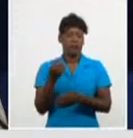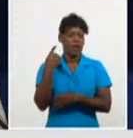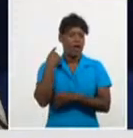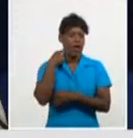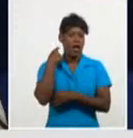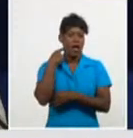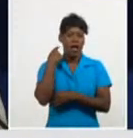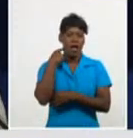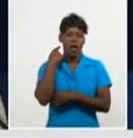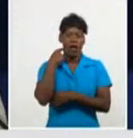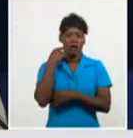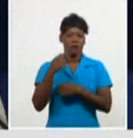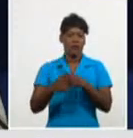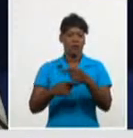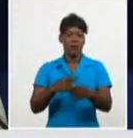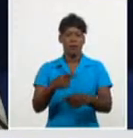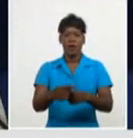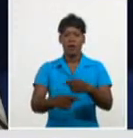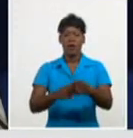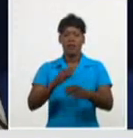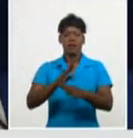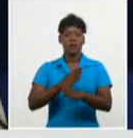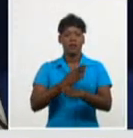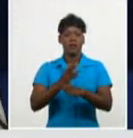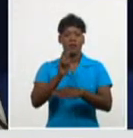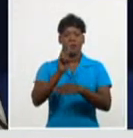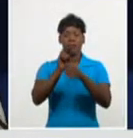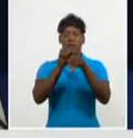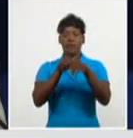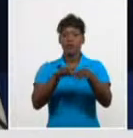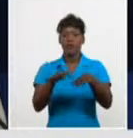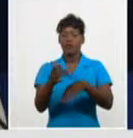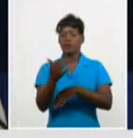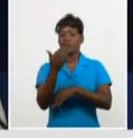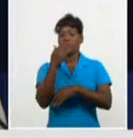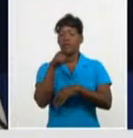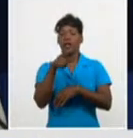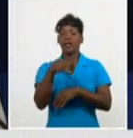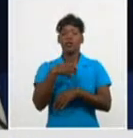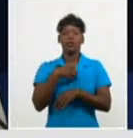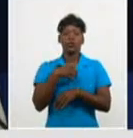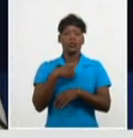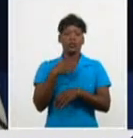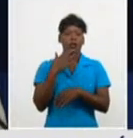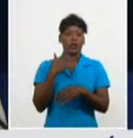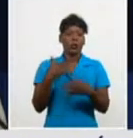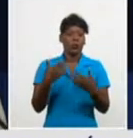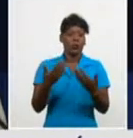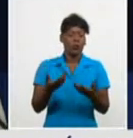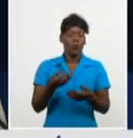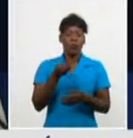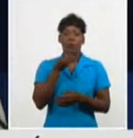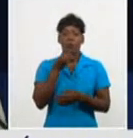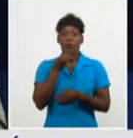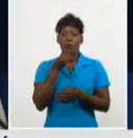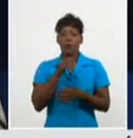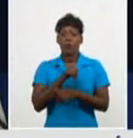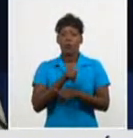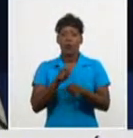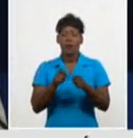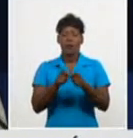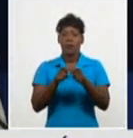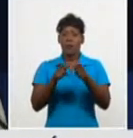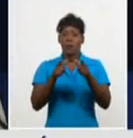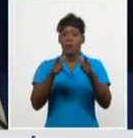desde hace siglos, pues realmente tiene un comportamiento de incremento en las etapas